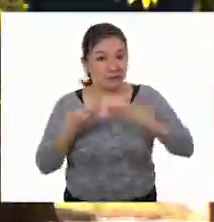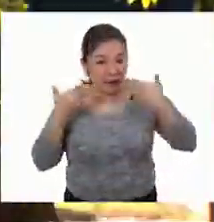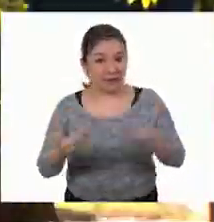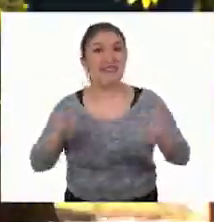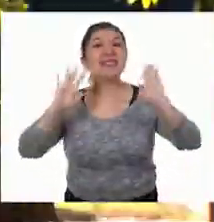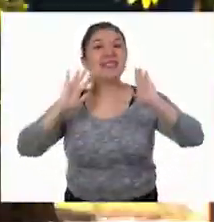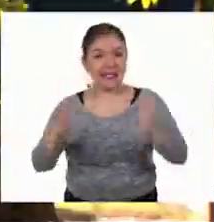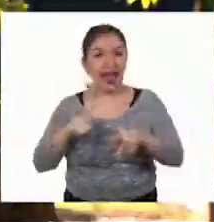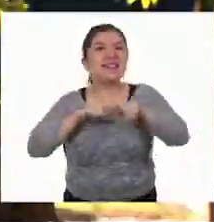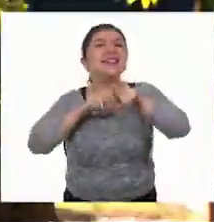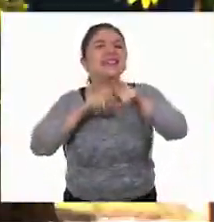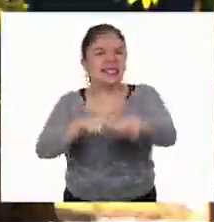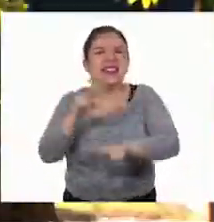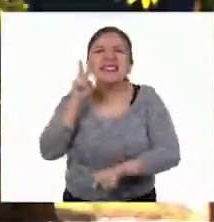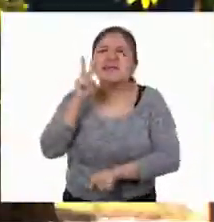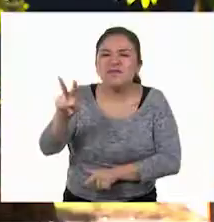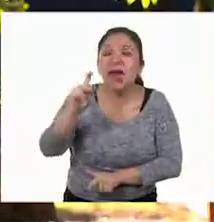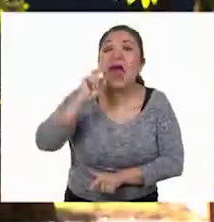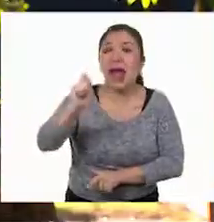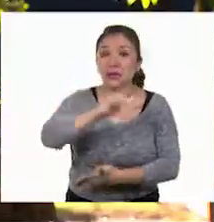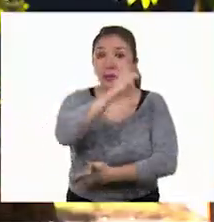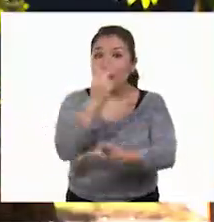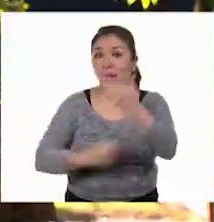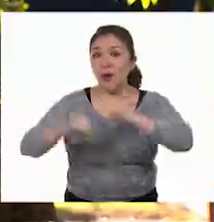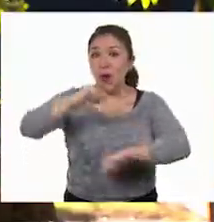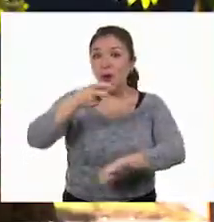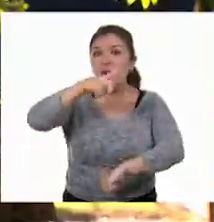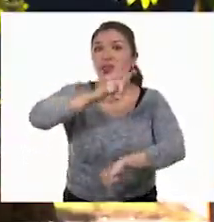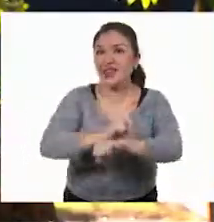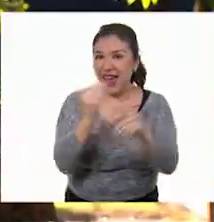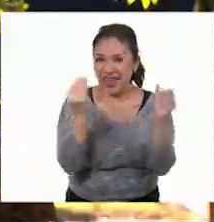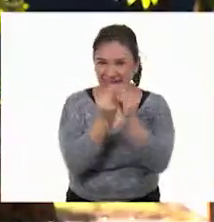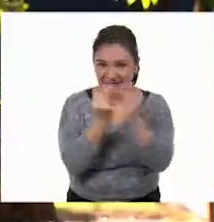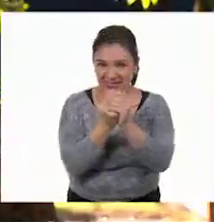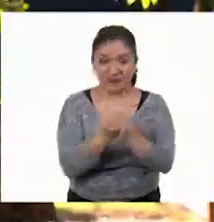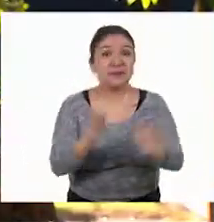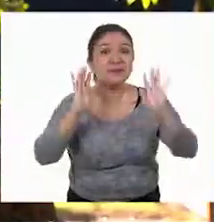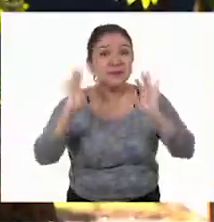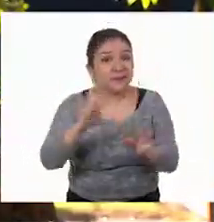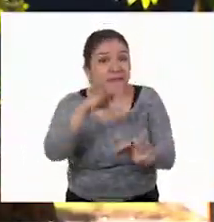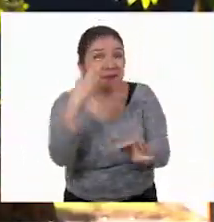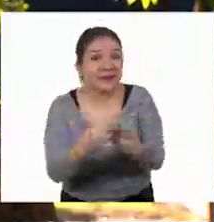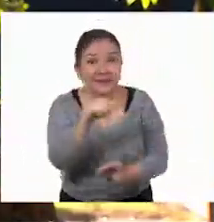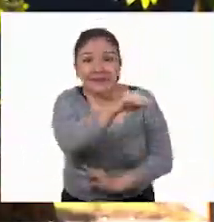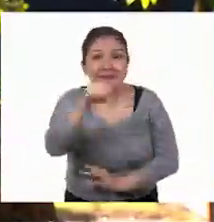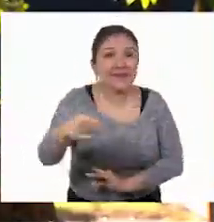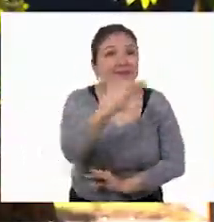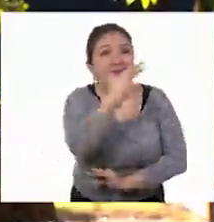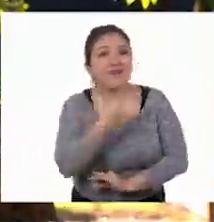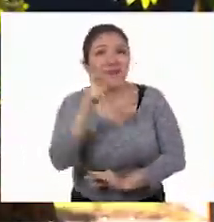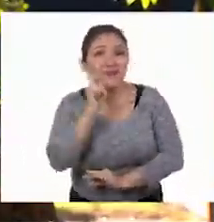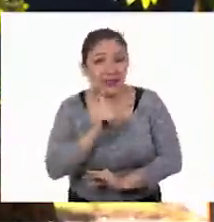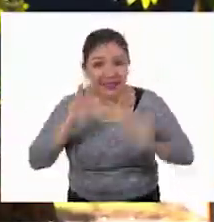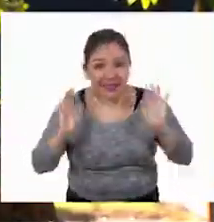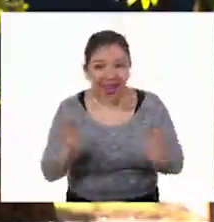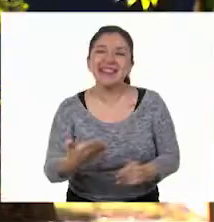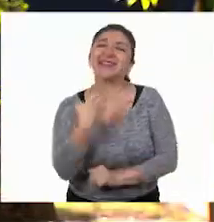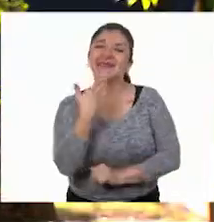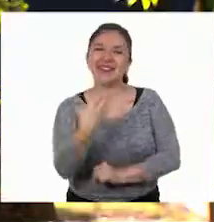es momento de continuar con el programa de hoy. ¿Listas? ¿Listos?